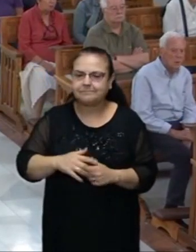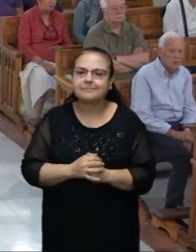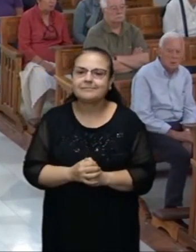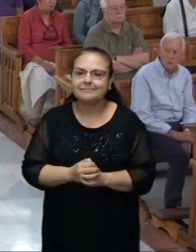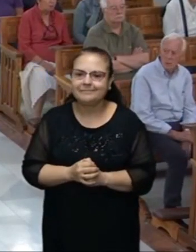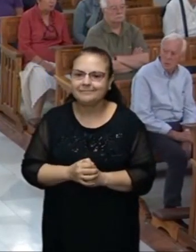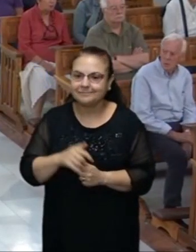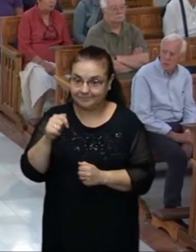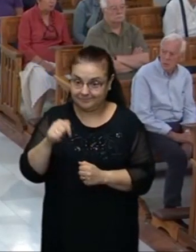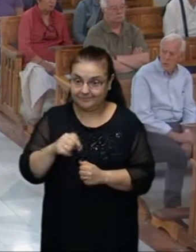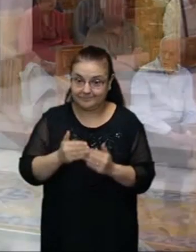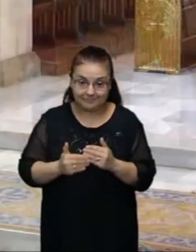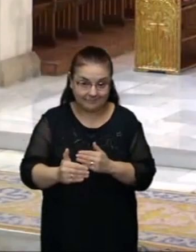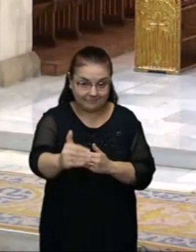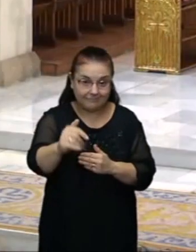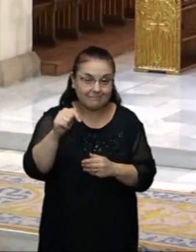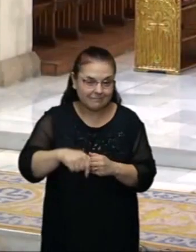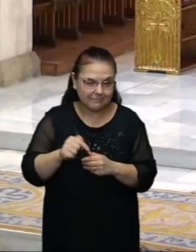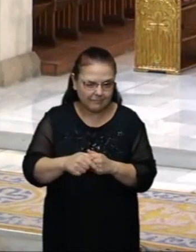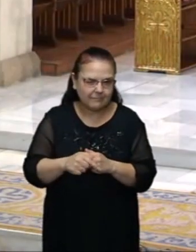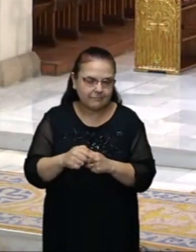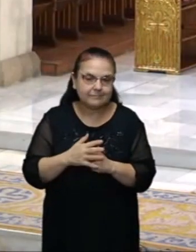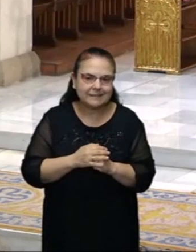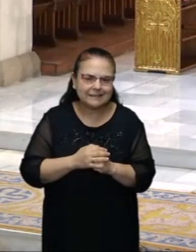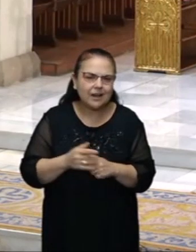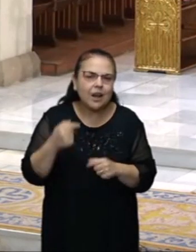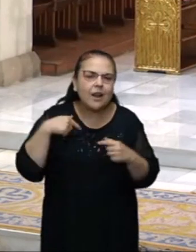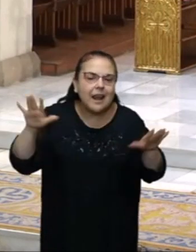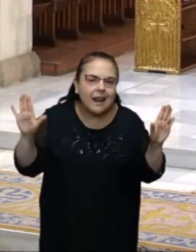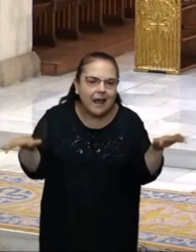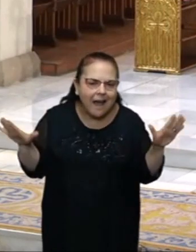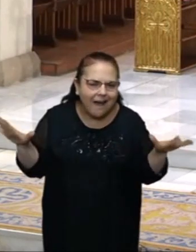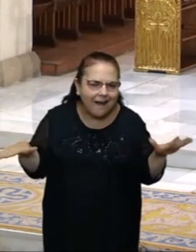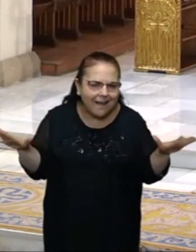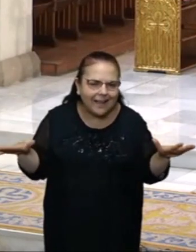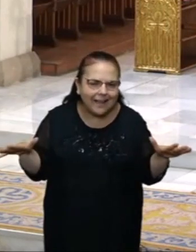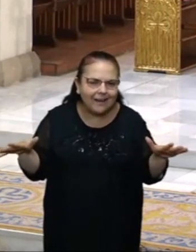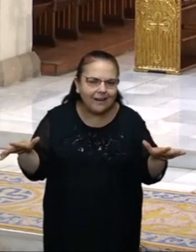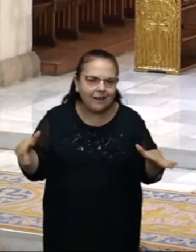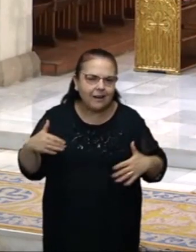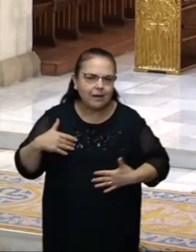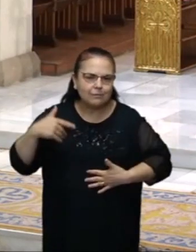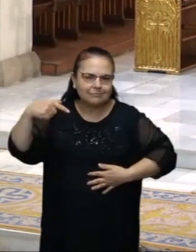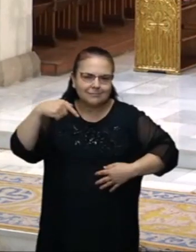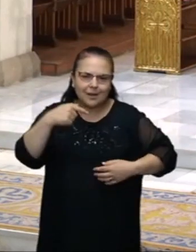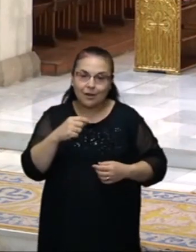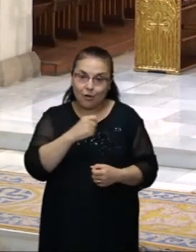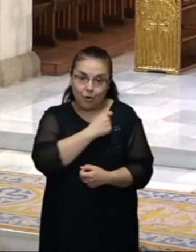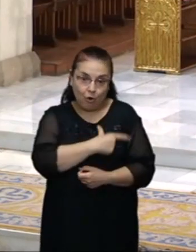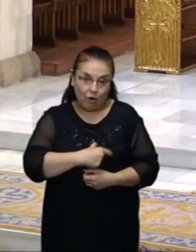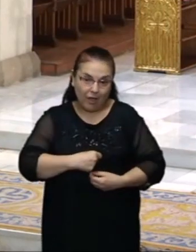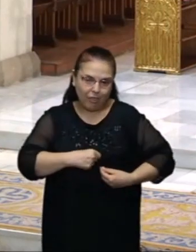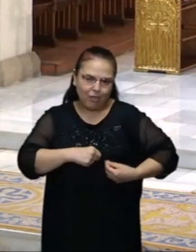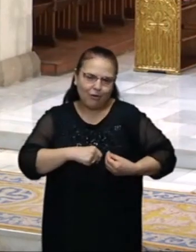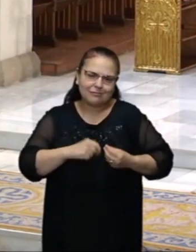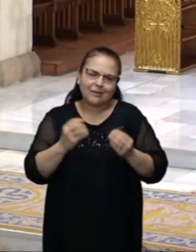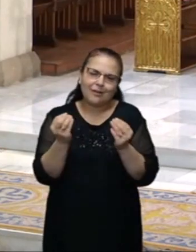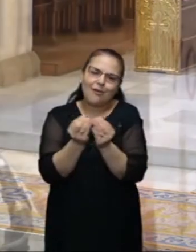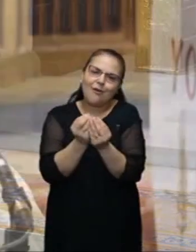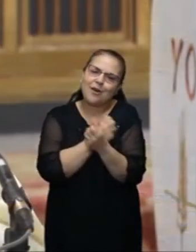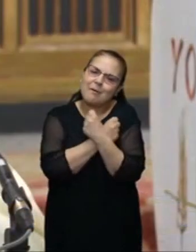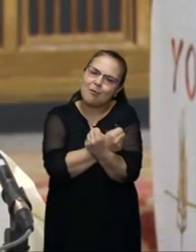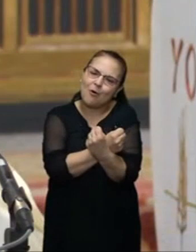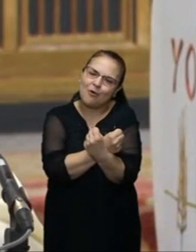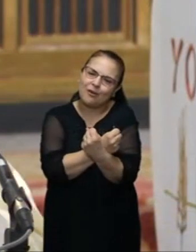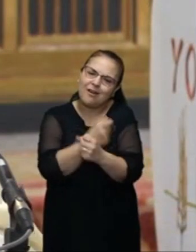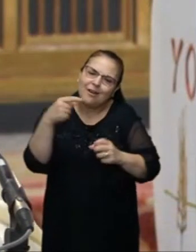pero Santa Teresa que tuvo esa transverberación donde el ángel le atravesó el corazón con ese amor de Dios. Pide